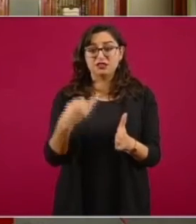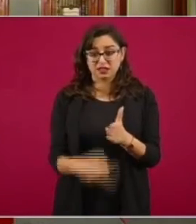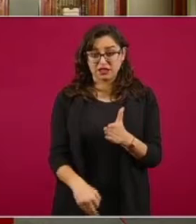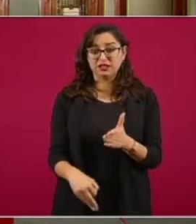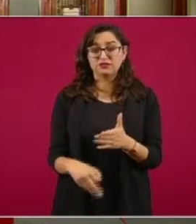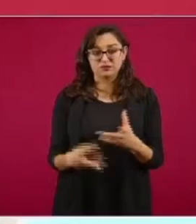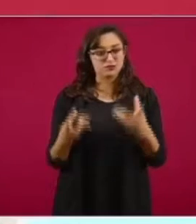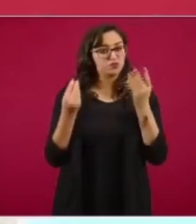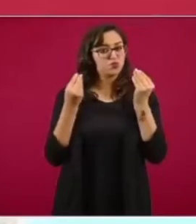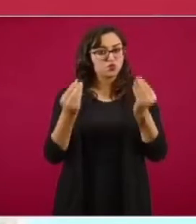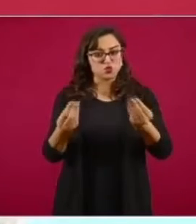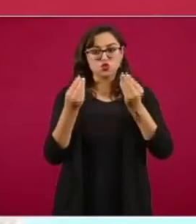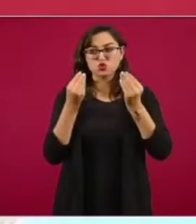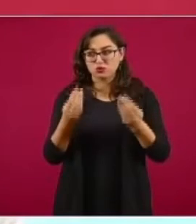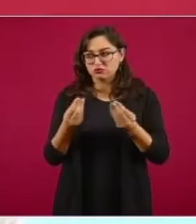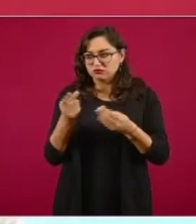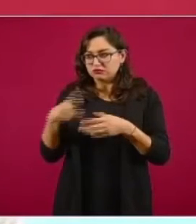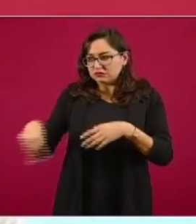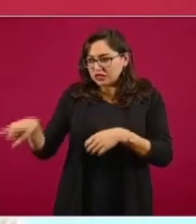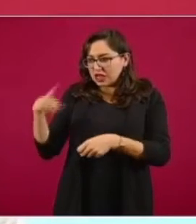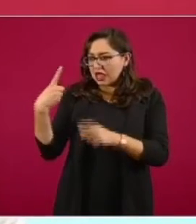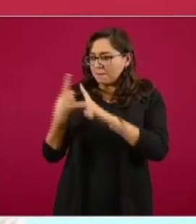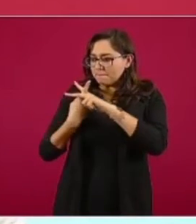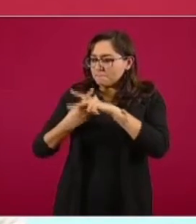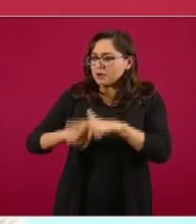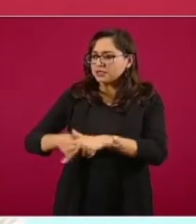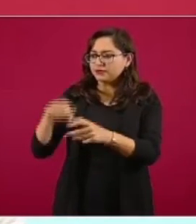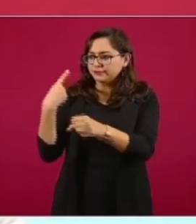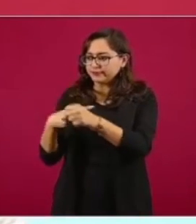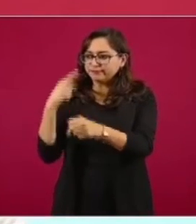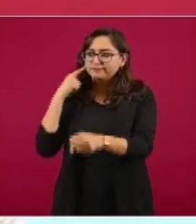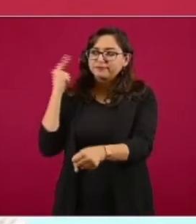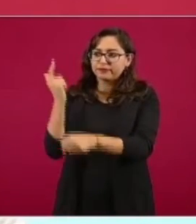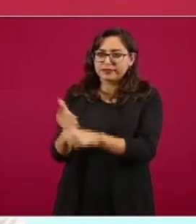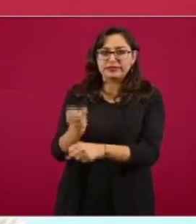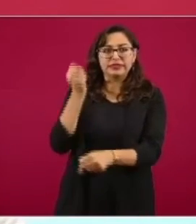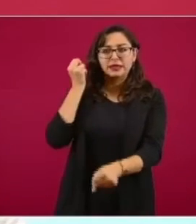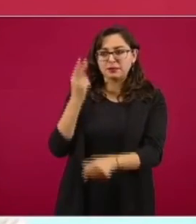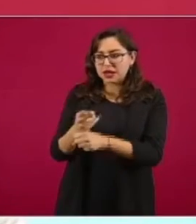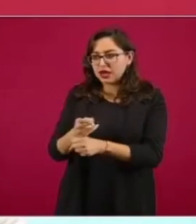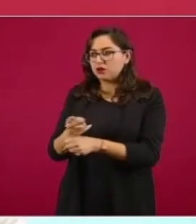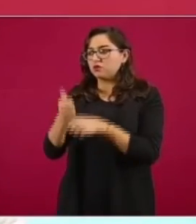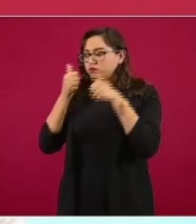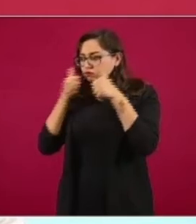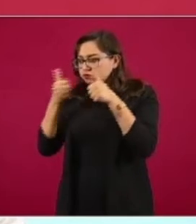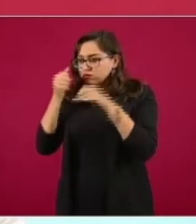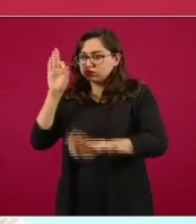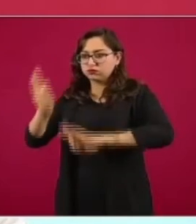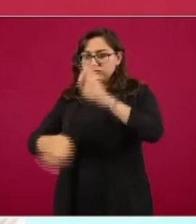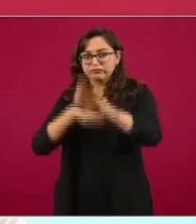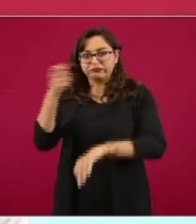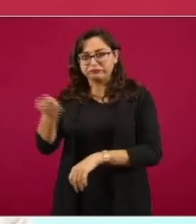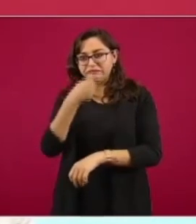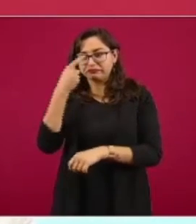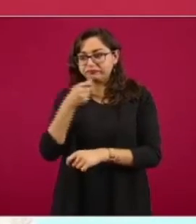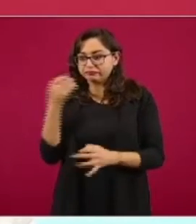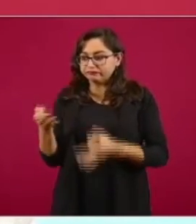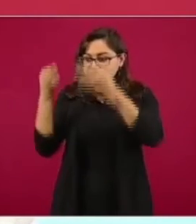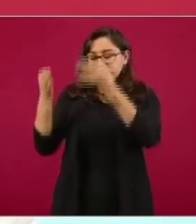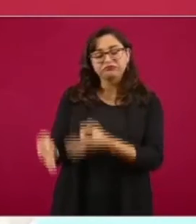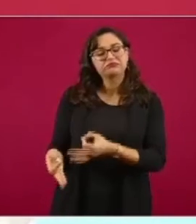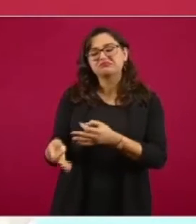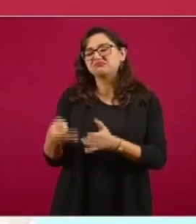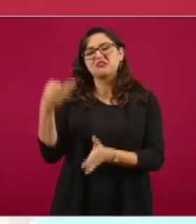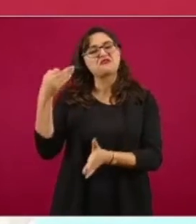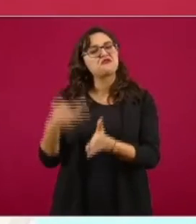oportuna, la atención oportuna y la atención efectiva. Pero también tenemos mucho que avanzar